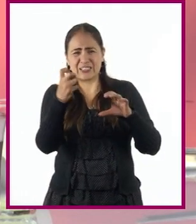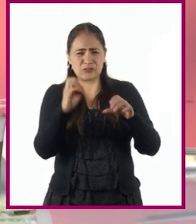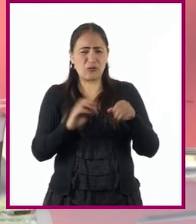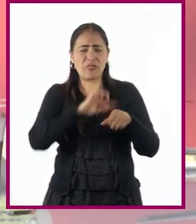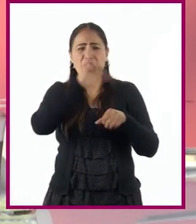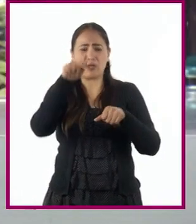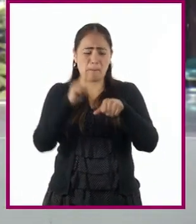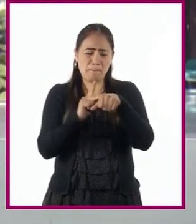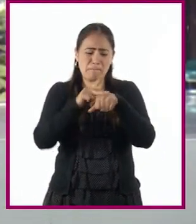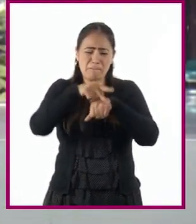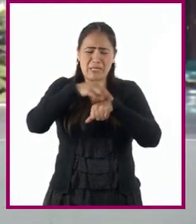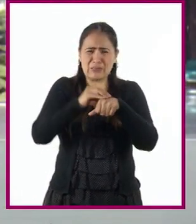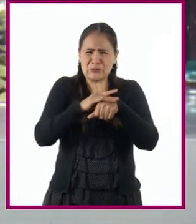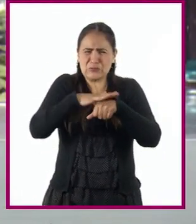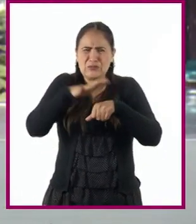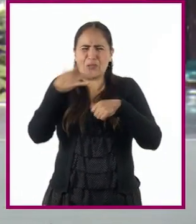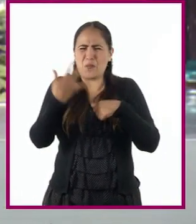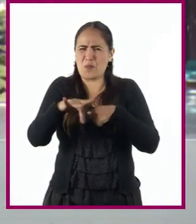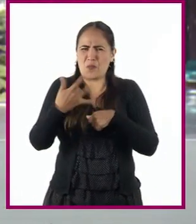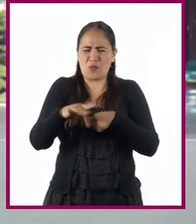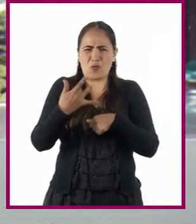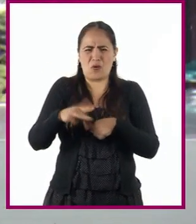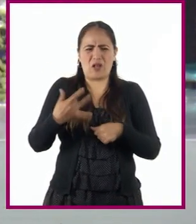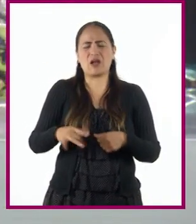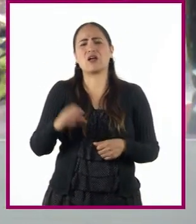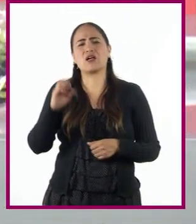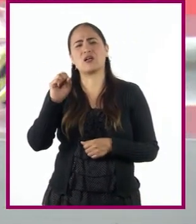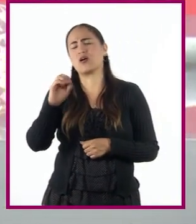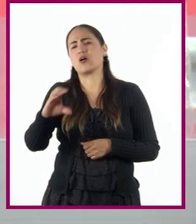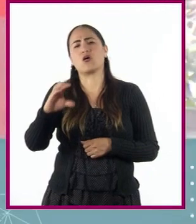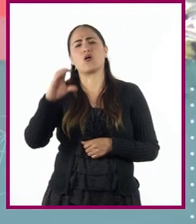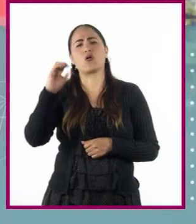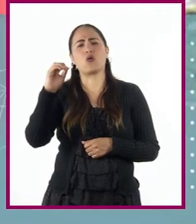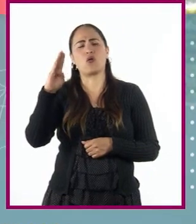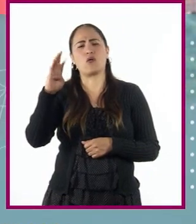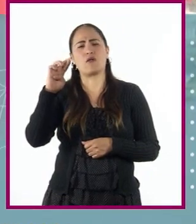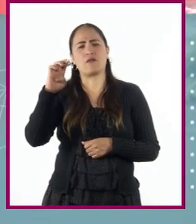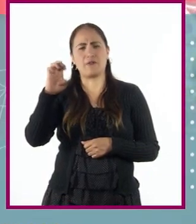irritante y el sulfato de cobre puede causar irritación en ojos y piel.